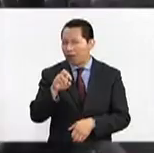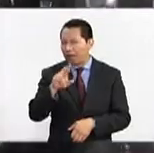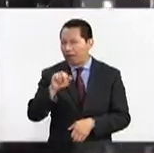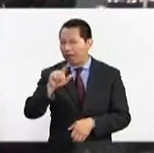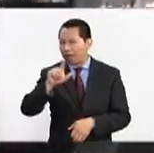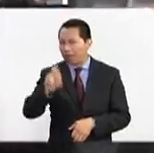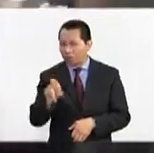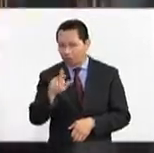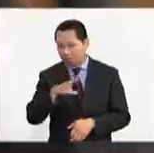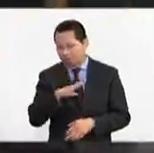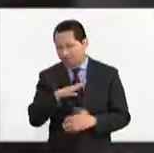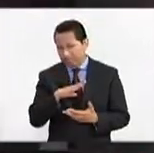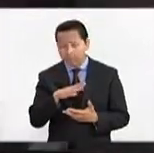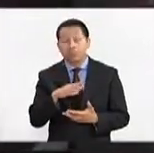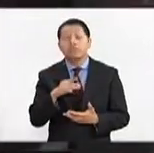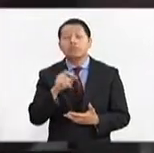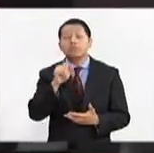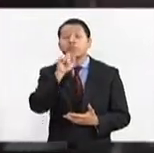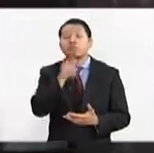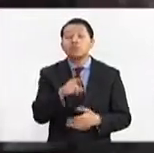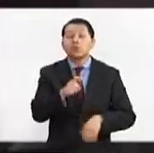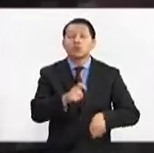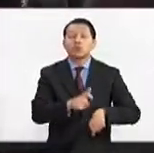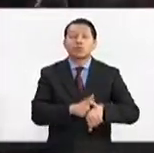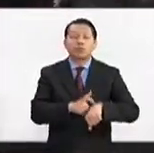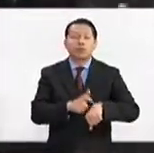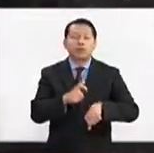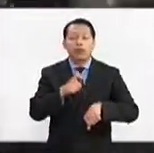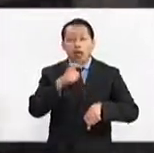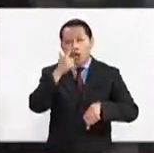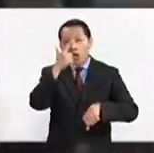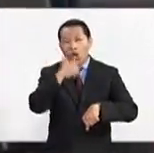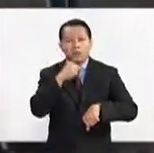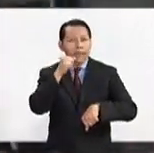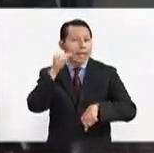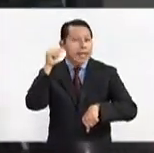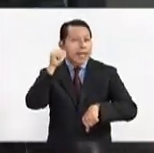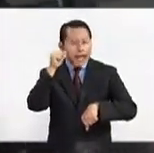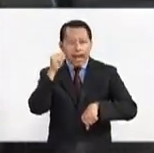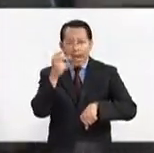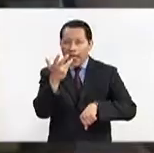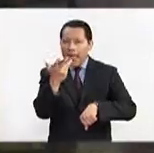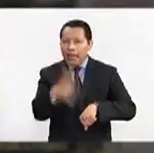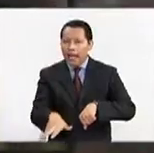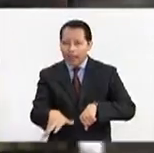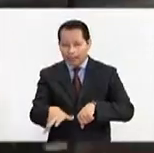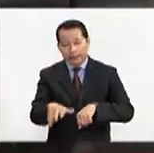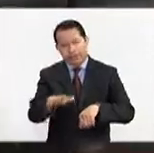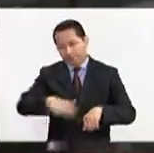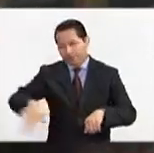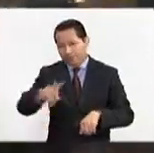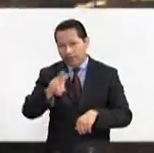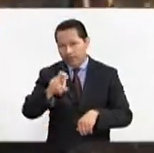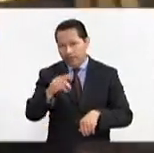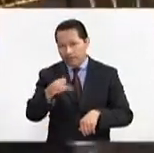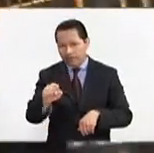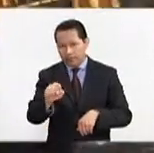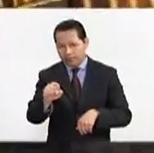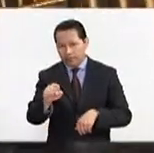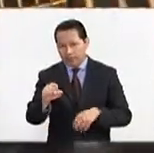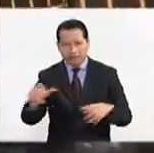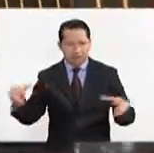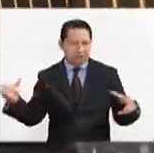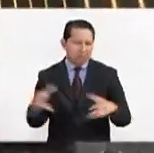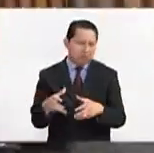Este tiroteo ocurrió alrededor de las 10 horas de la noche de ayer tiempo del Pacífico en Las Vegas, en el llamado Route